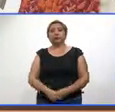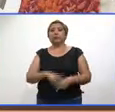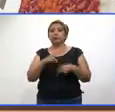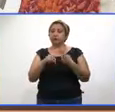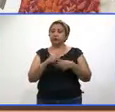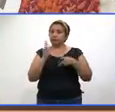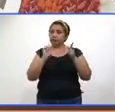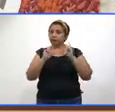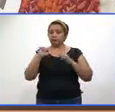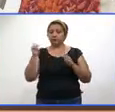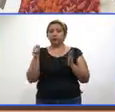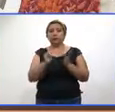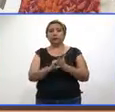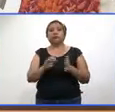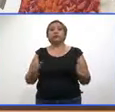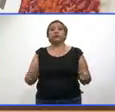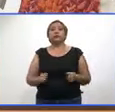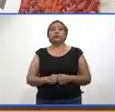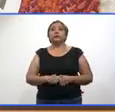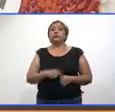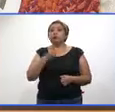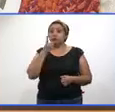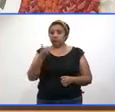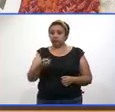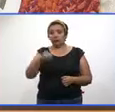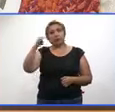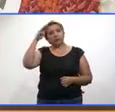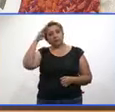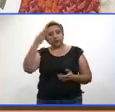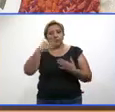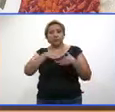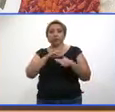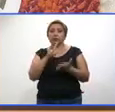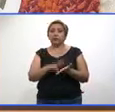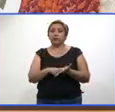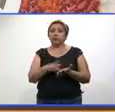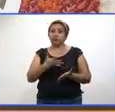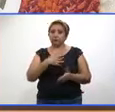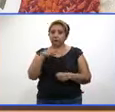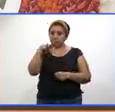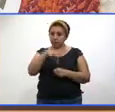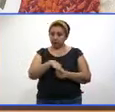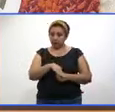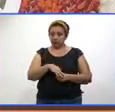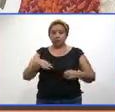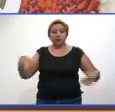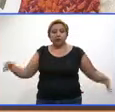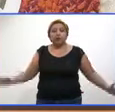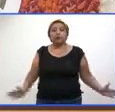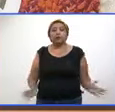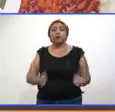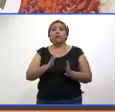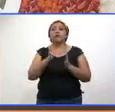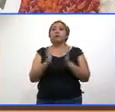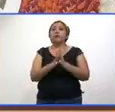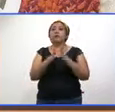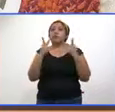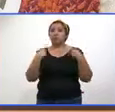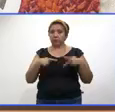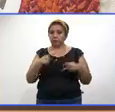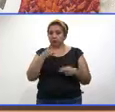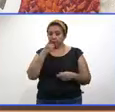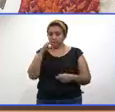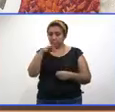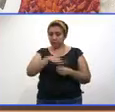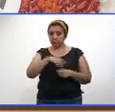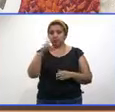Vamos a platicar de otros temas porque con el fin de concientizar sobre el valor que tiene el voto, así como impulsar la participación ciudadana en las